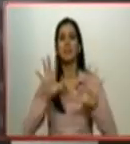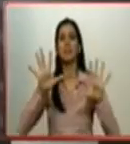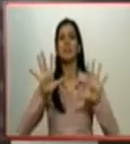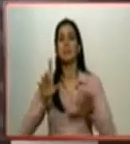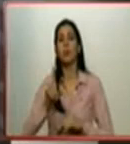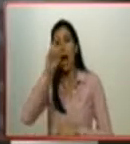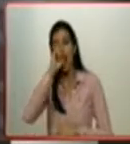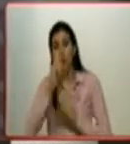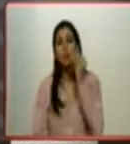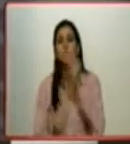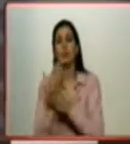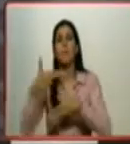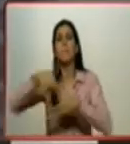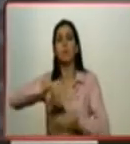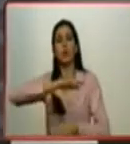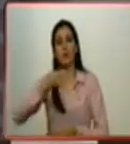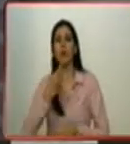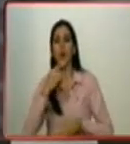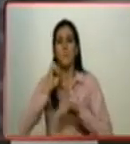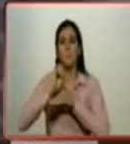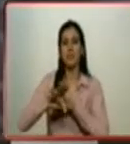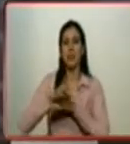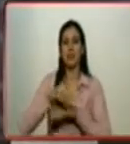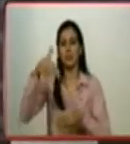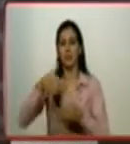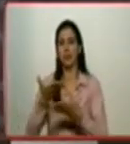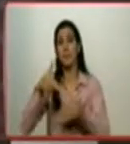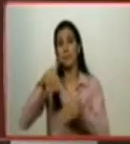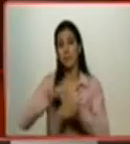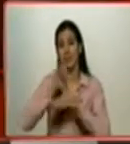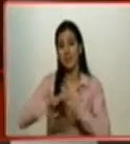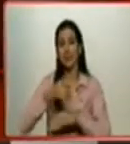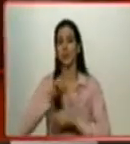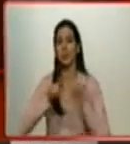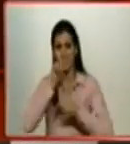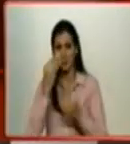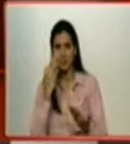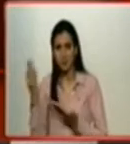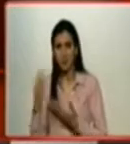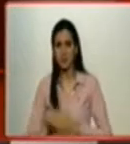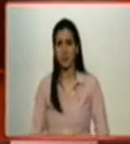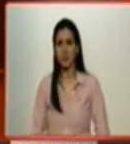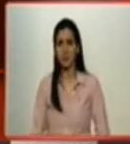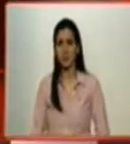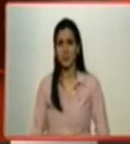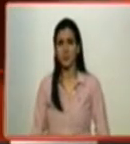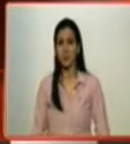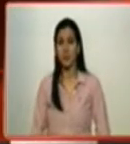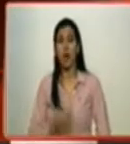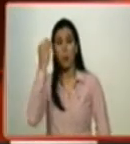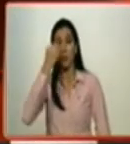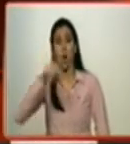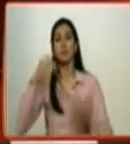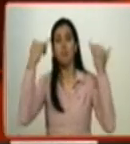de Petrocaribe a través de sus redes sociales y publicó lo siguiente. En un primer mensaje, arroba Nicolás Maduro expresó: